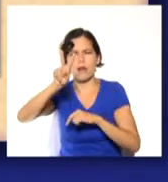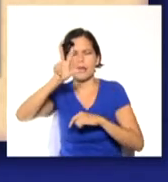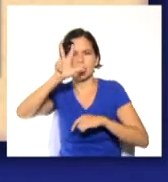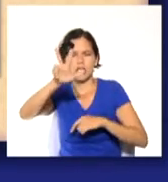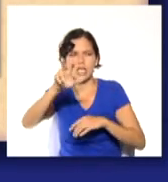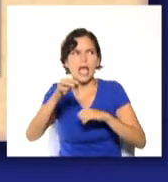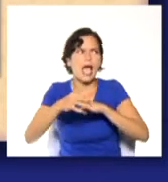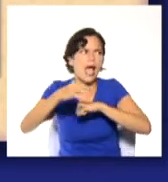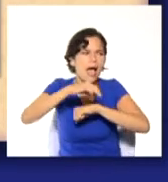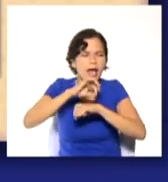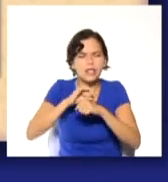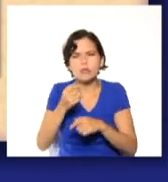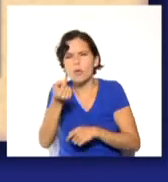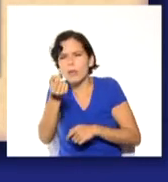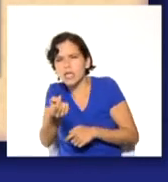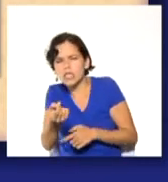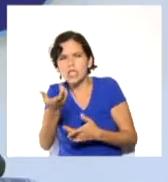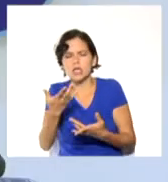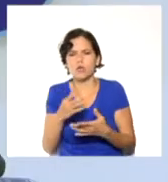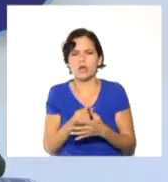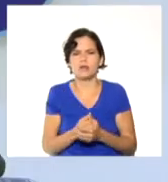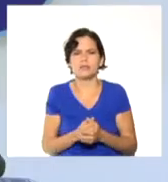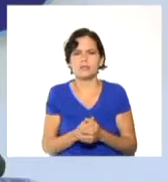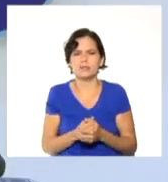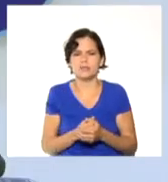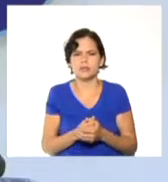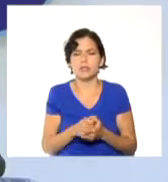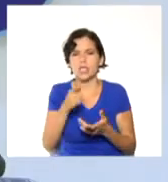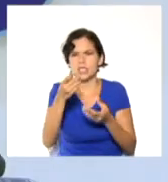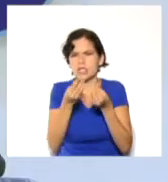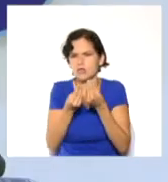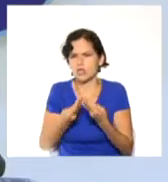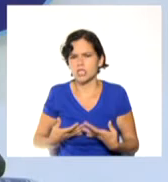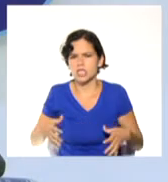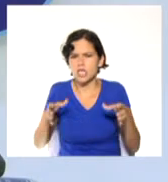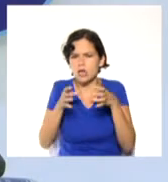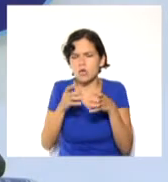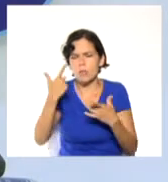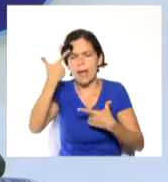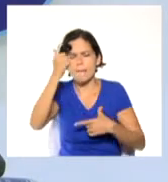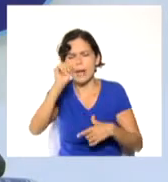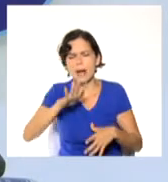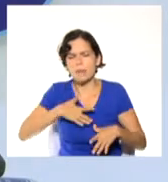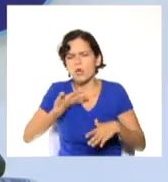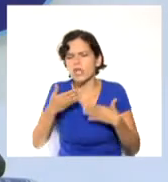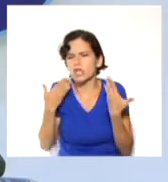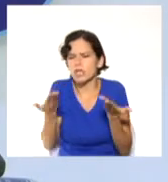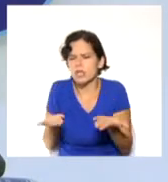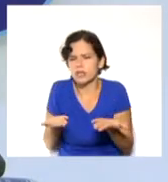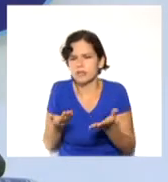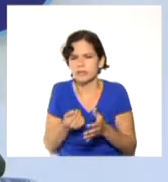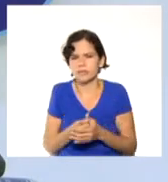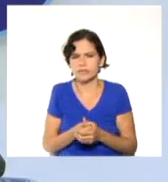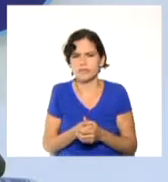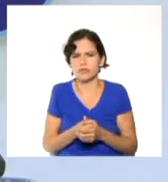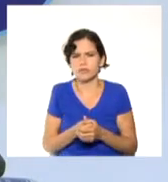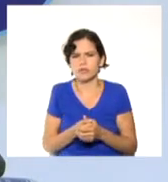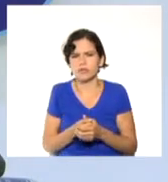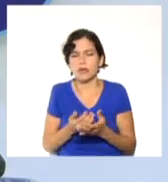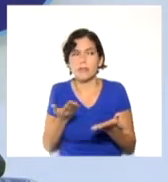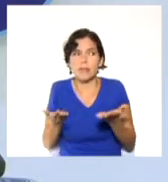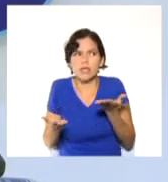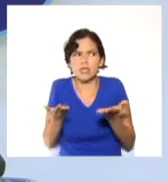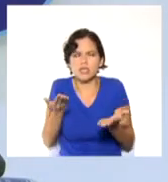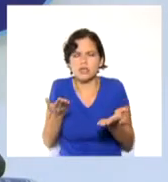de esa sustancia. Entonces, se agrupa para poder, ¿qué? Medir su